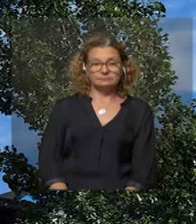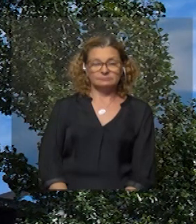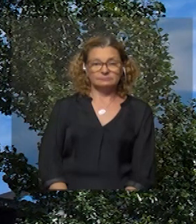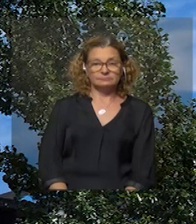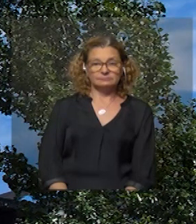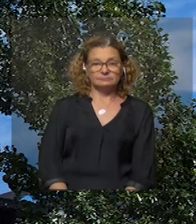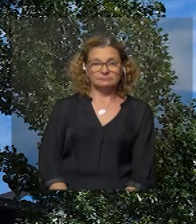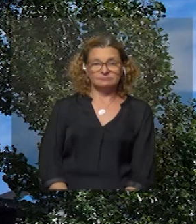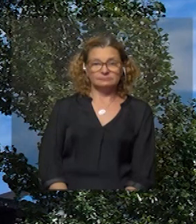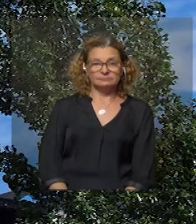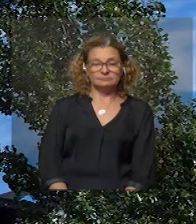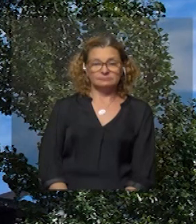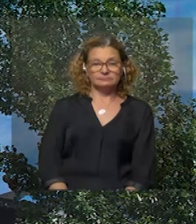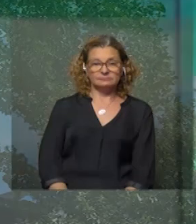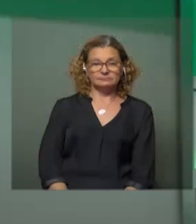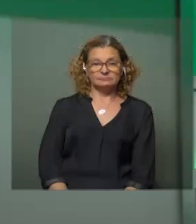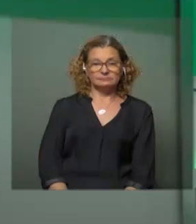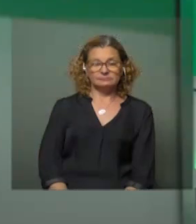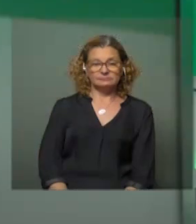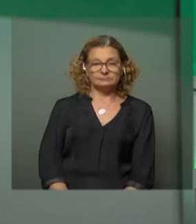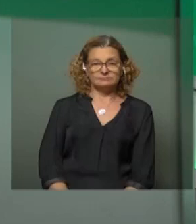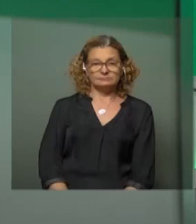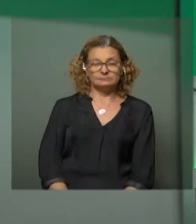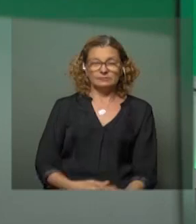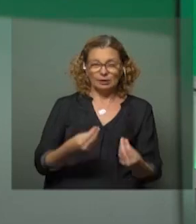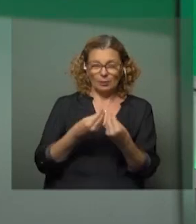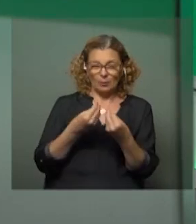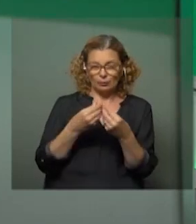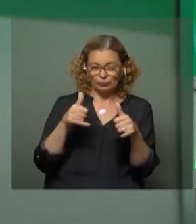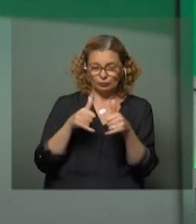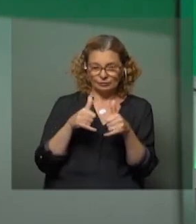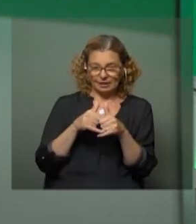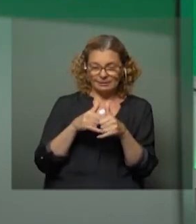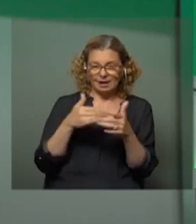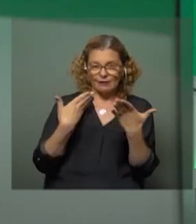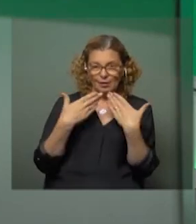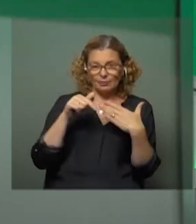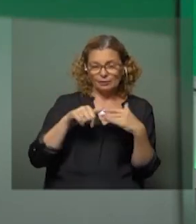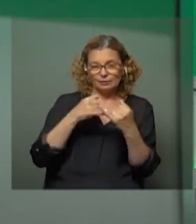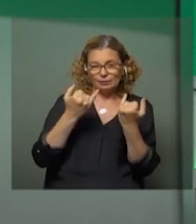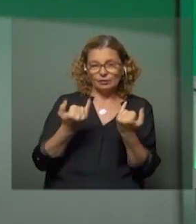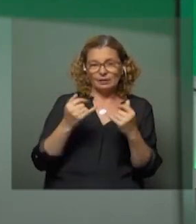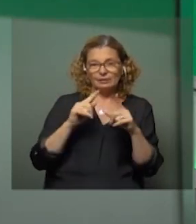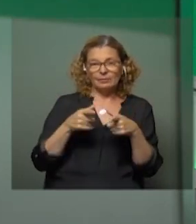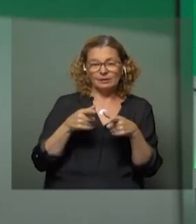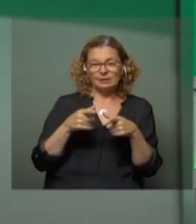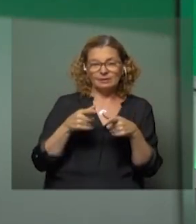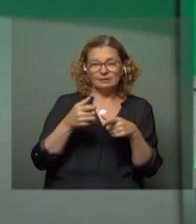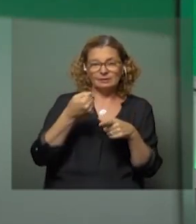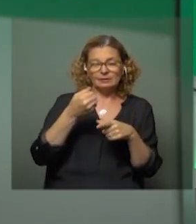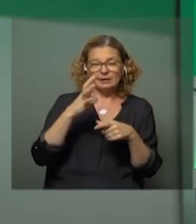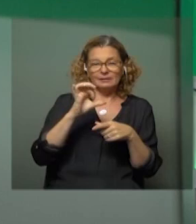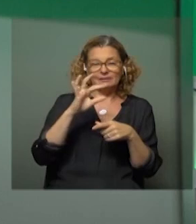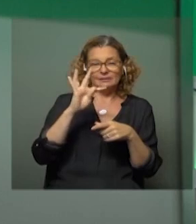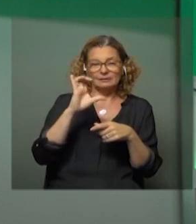mercado de historias bueno entre los muchos chats de los que hablamos en estos días están los de astesiano